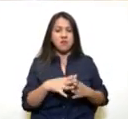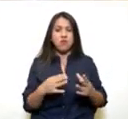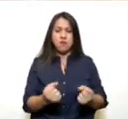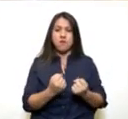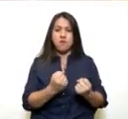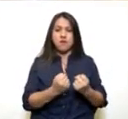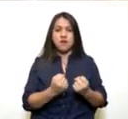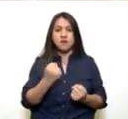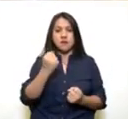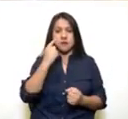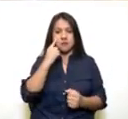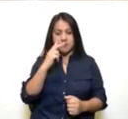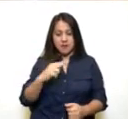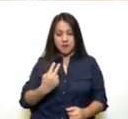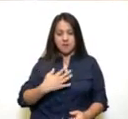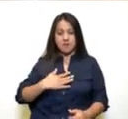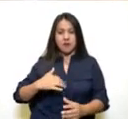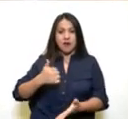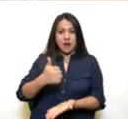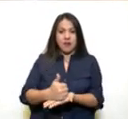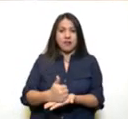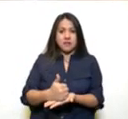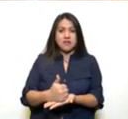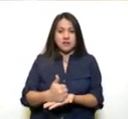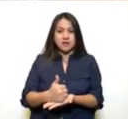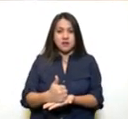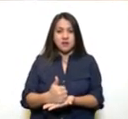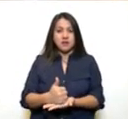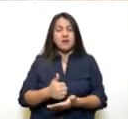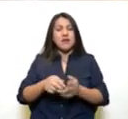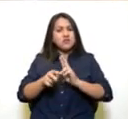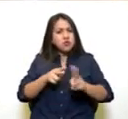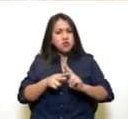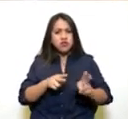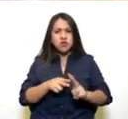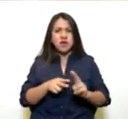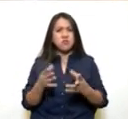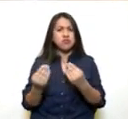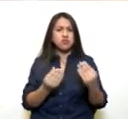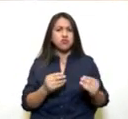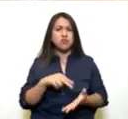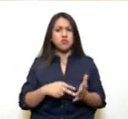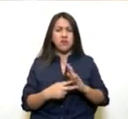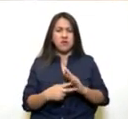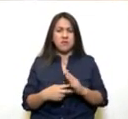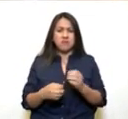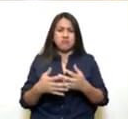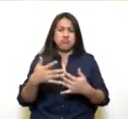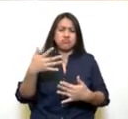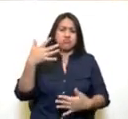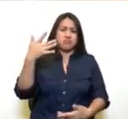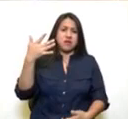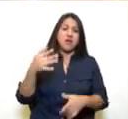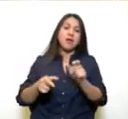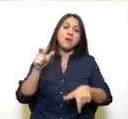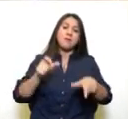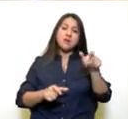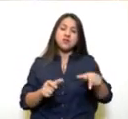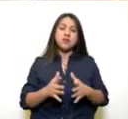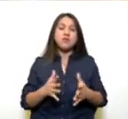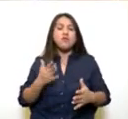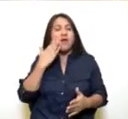alcaldesa donde hay que solucionar muchos problemas la gente es muy